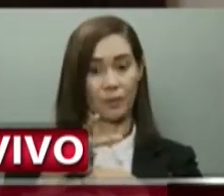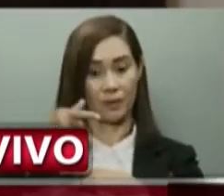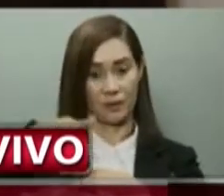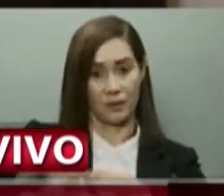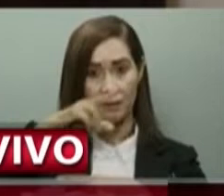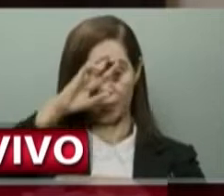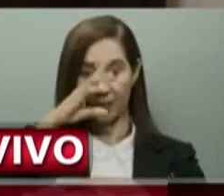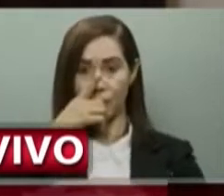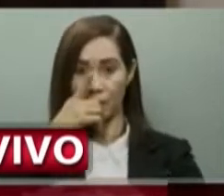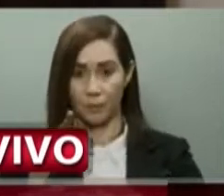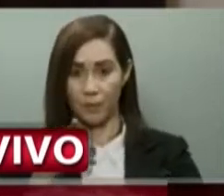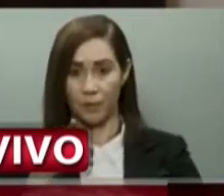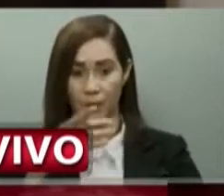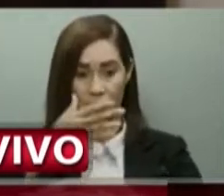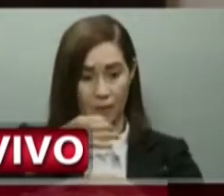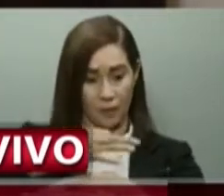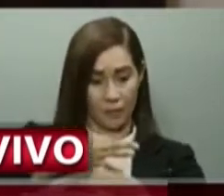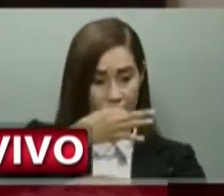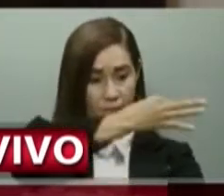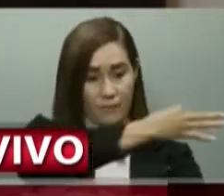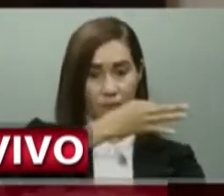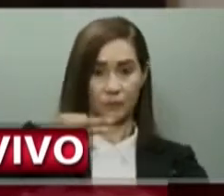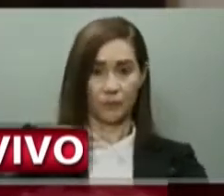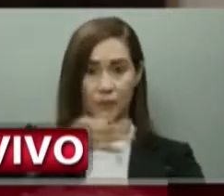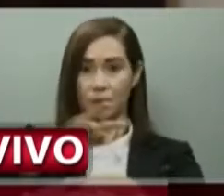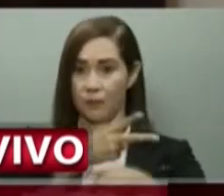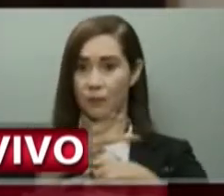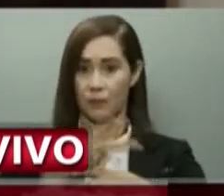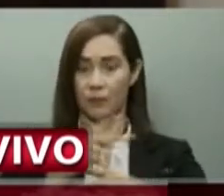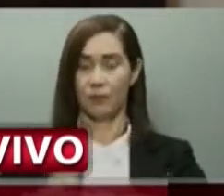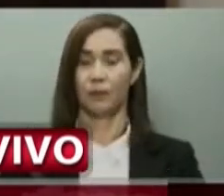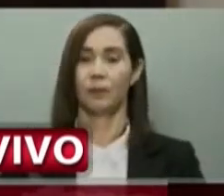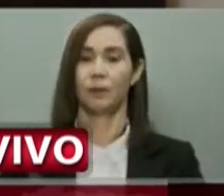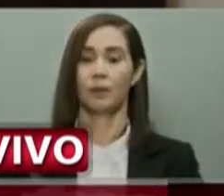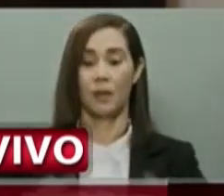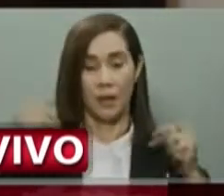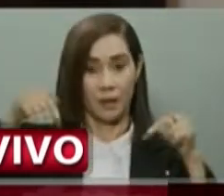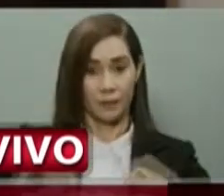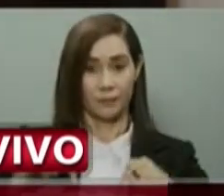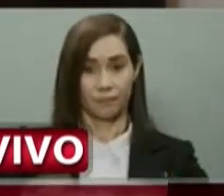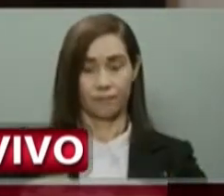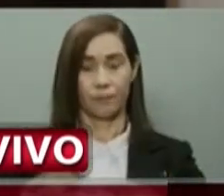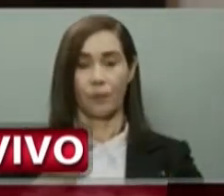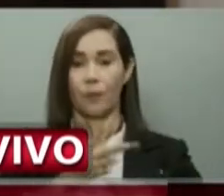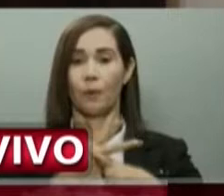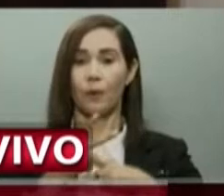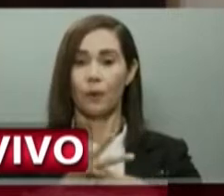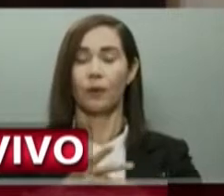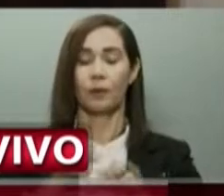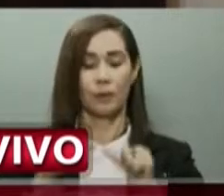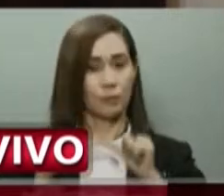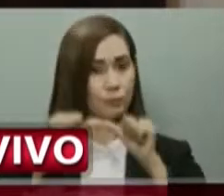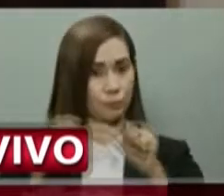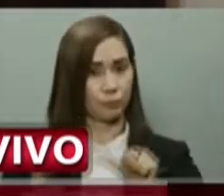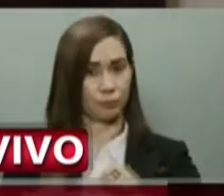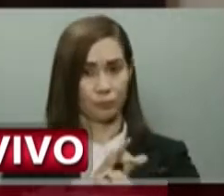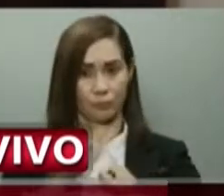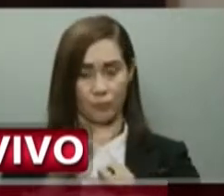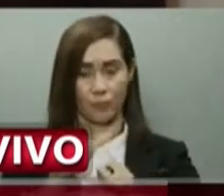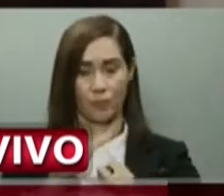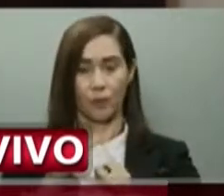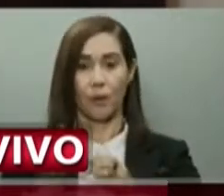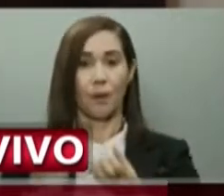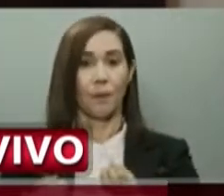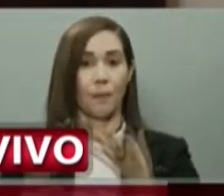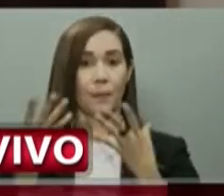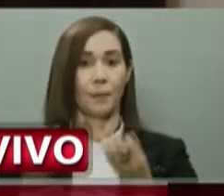seguridad del pueblo dominicano y la frontera está segura. Y vamos a garantizar de que siga así. Hemos